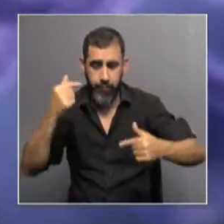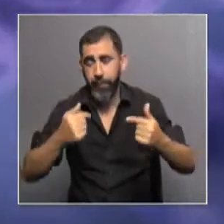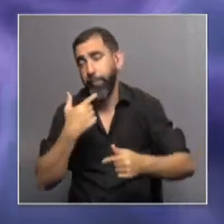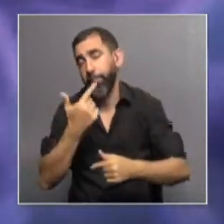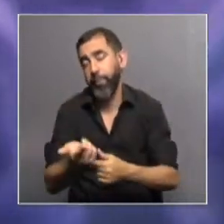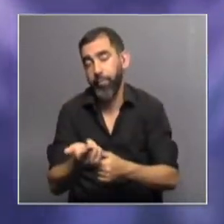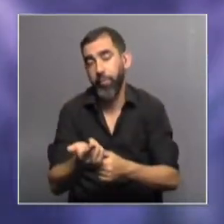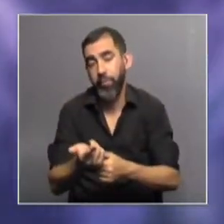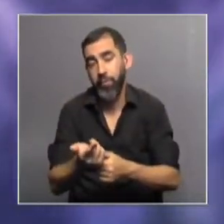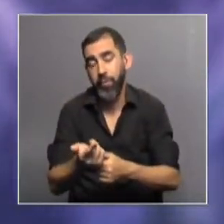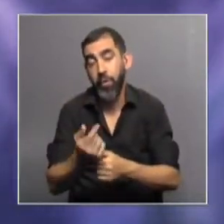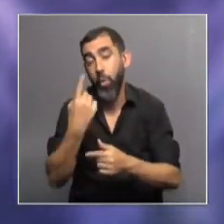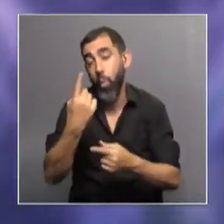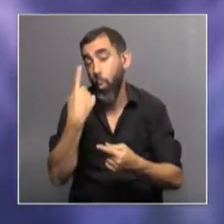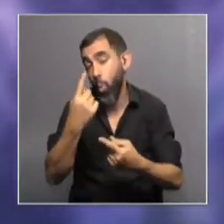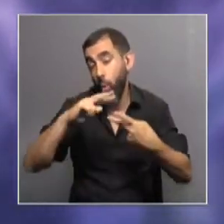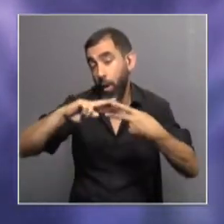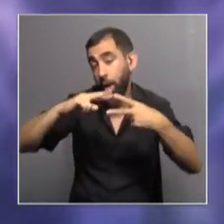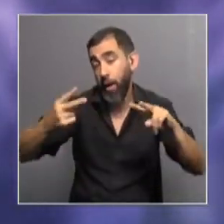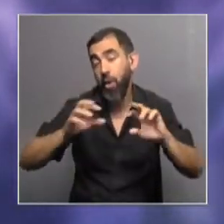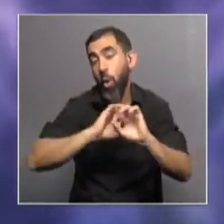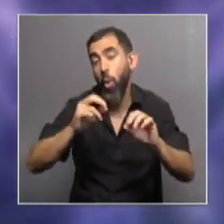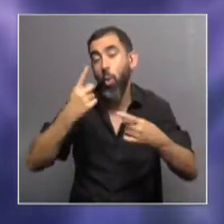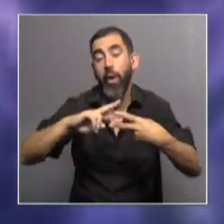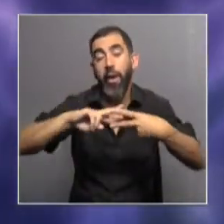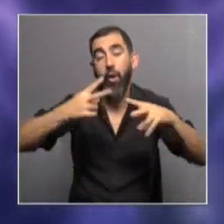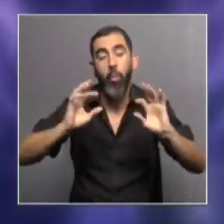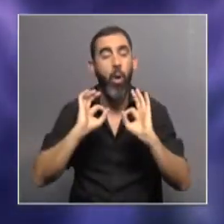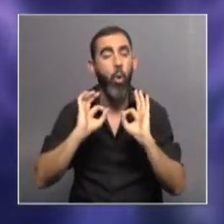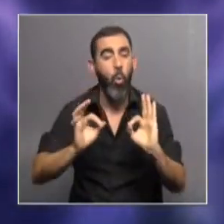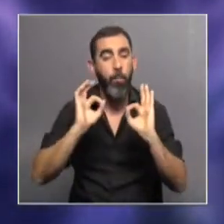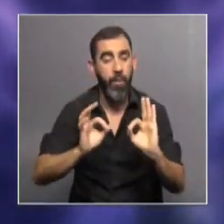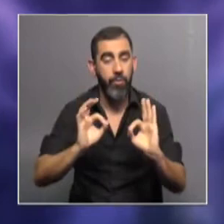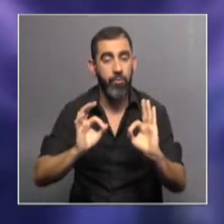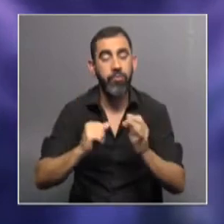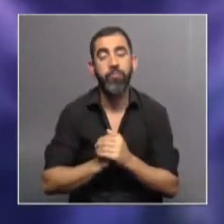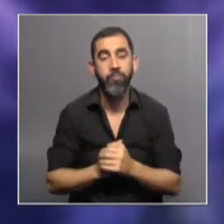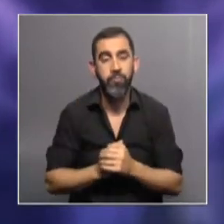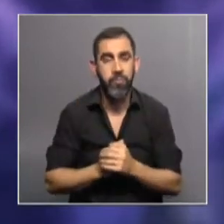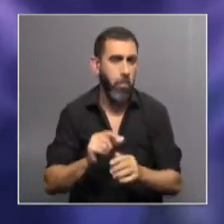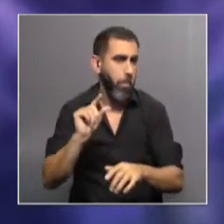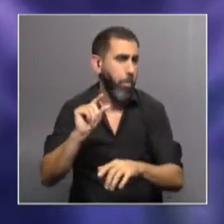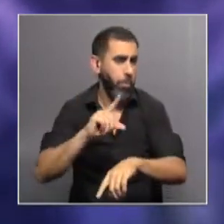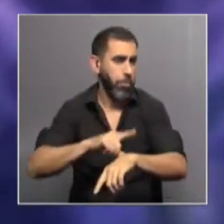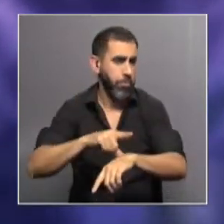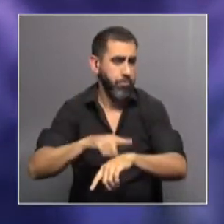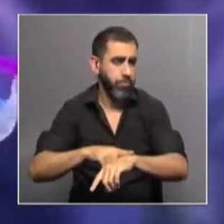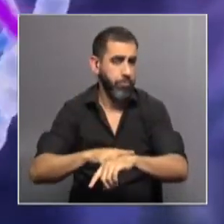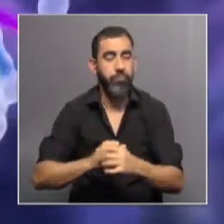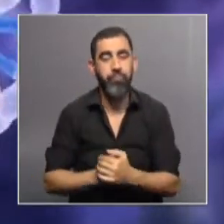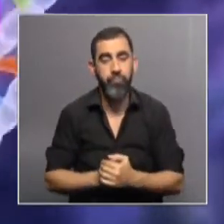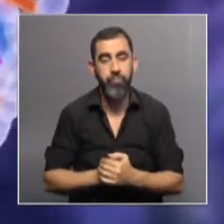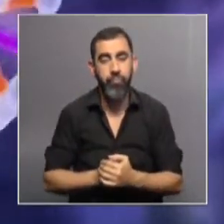los ensayos de un solo gen hasta realizar un genoma completo, digamos, en relativamente poco tiempo. y